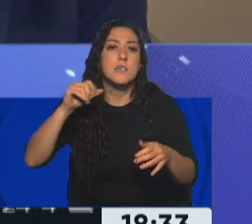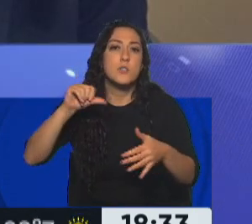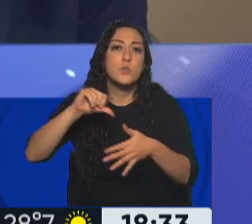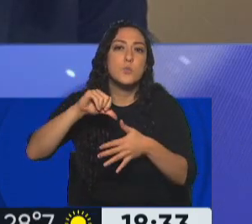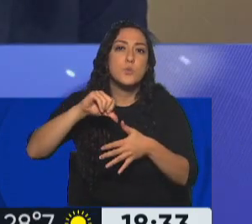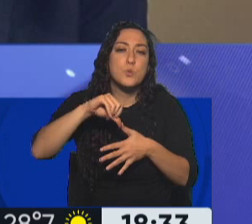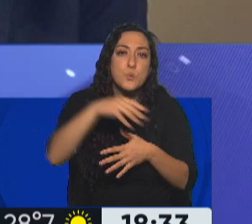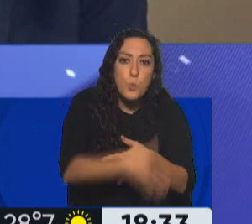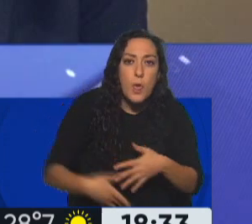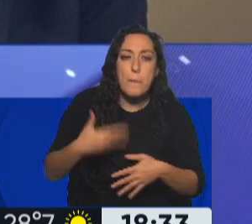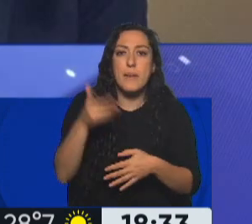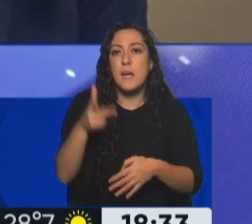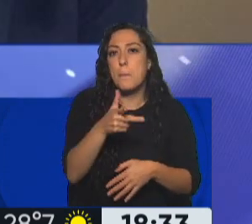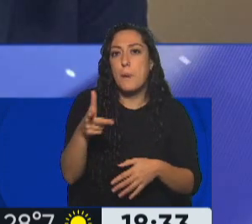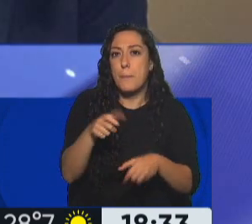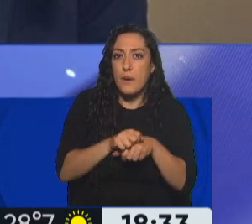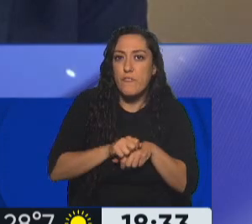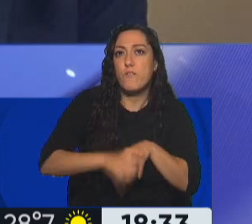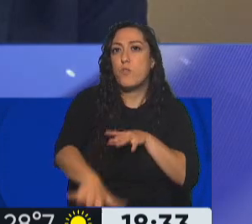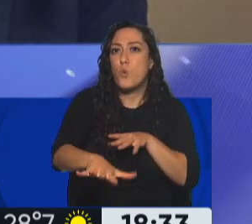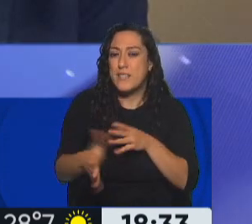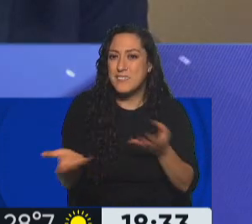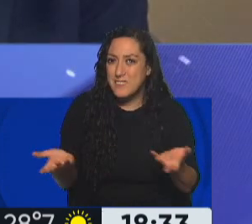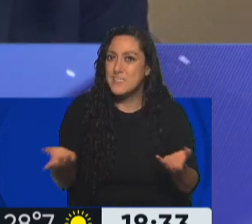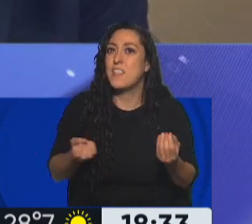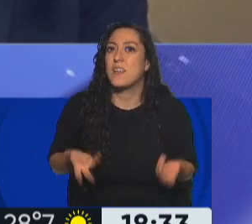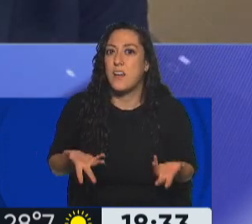también, ¿no? Que sea un Papa de un país en desarrollo?